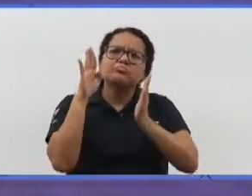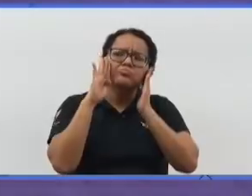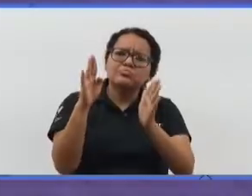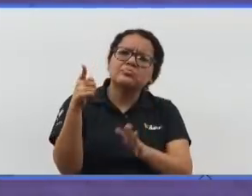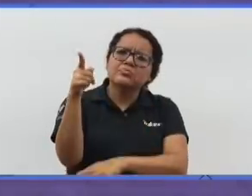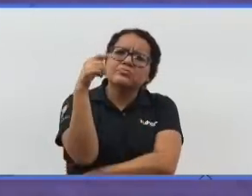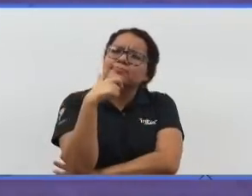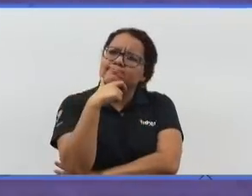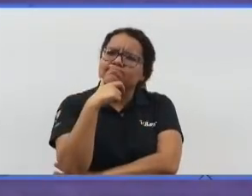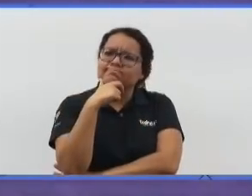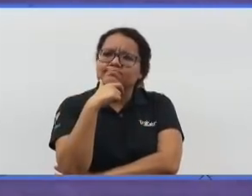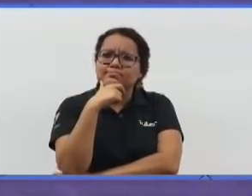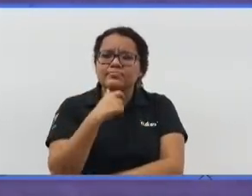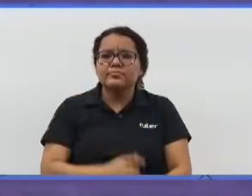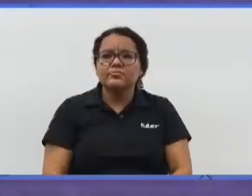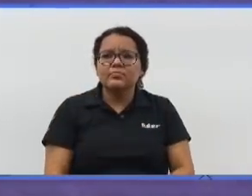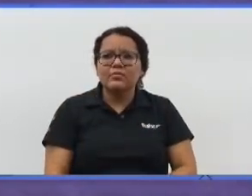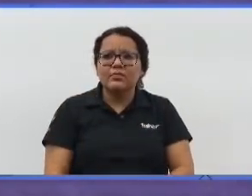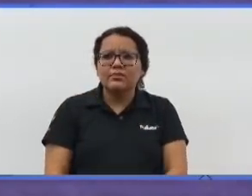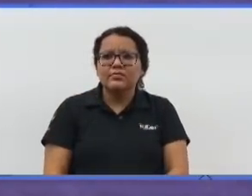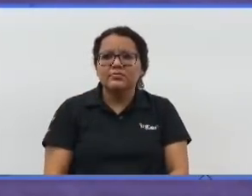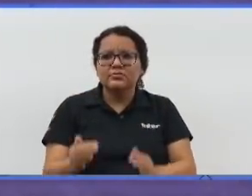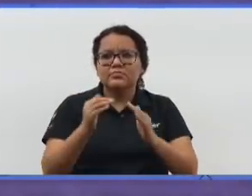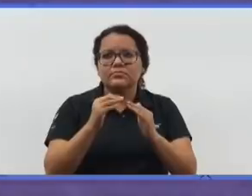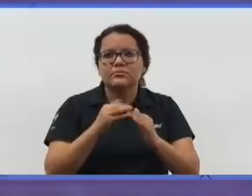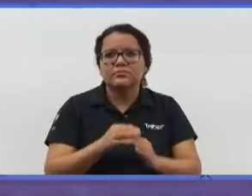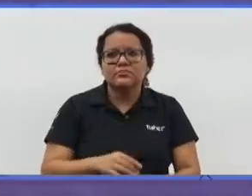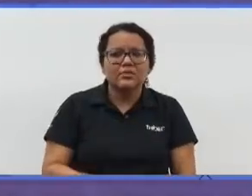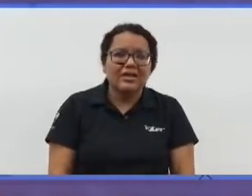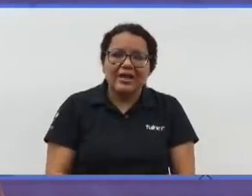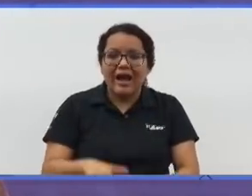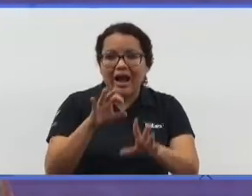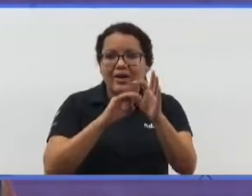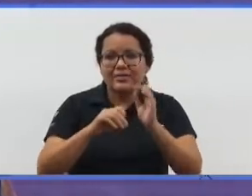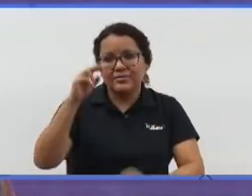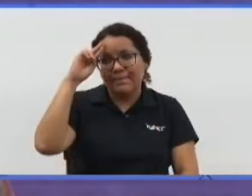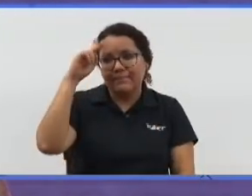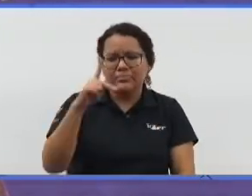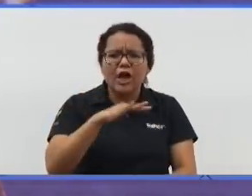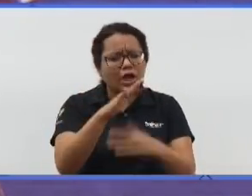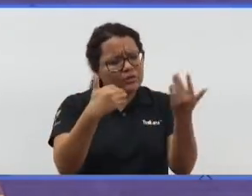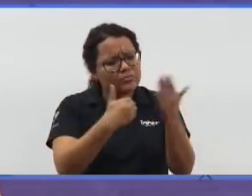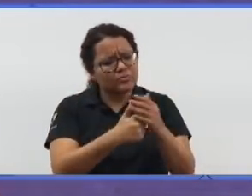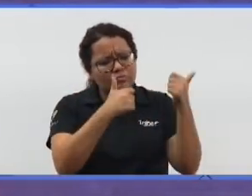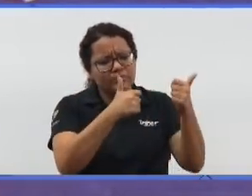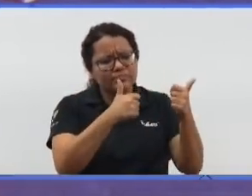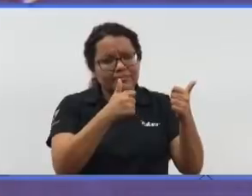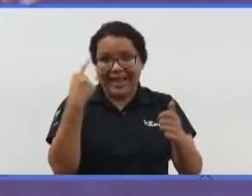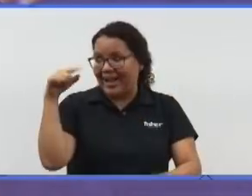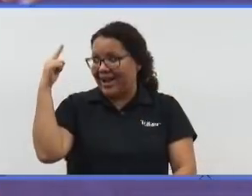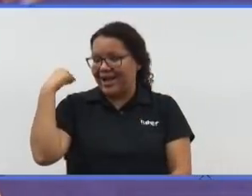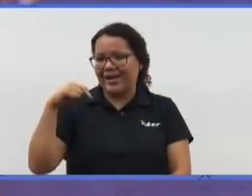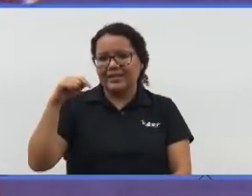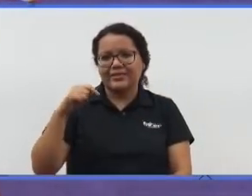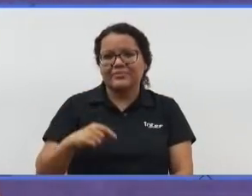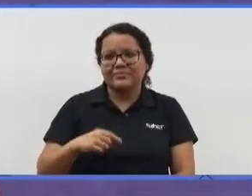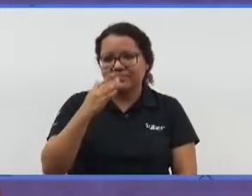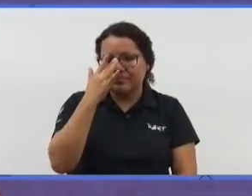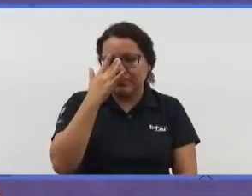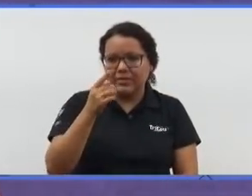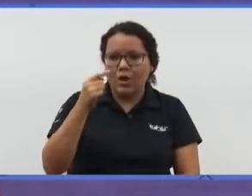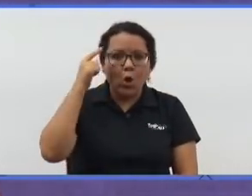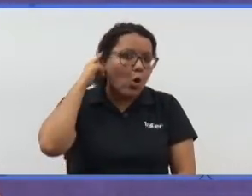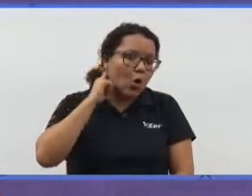a recibir palabras y viene a quien le declara la mentira más grande todo va a estar bien ayer escuchó un farsante con camisa de mariachi